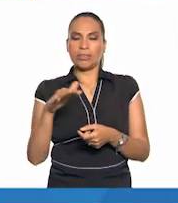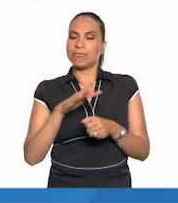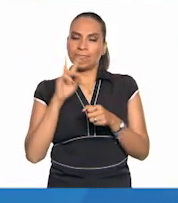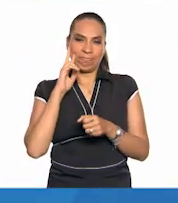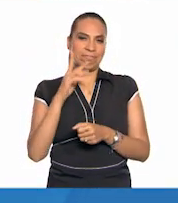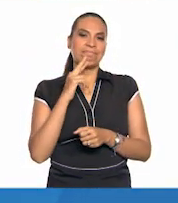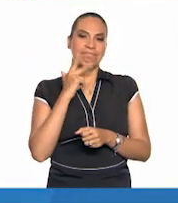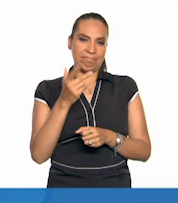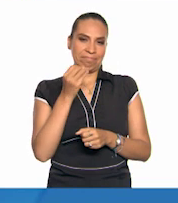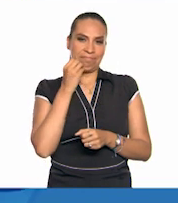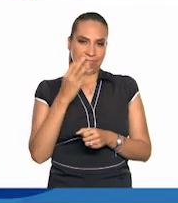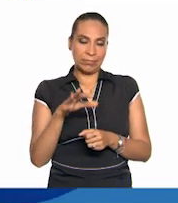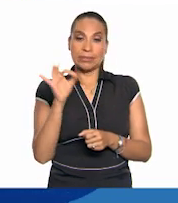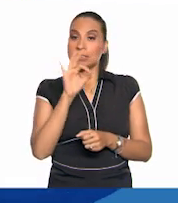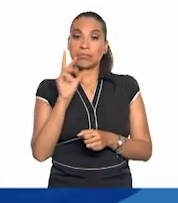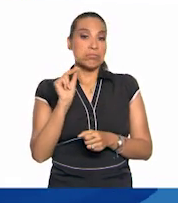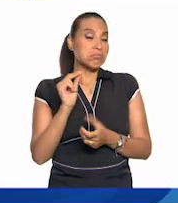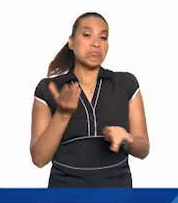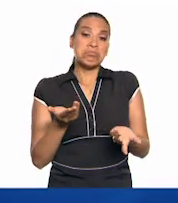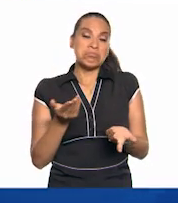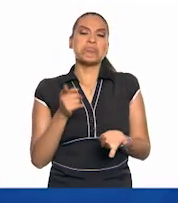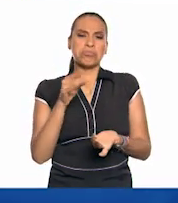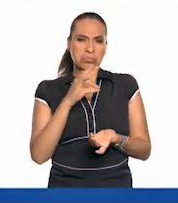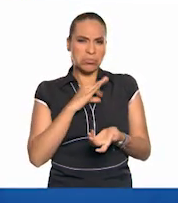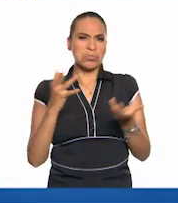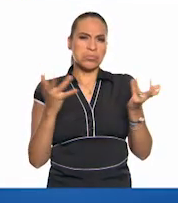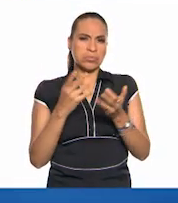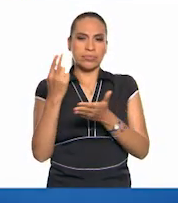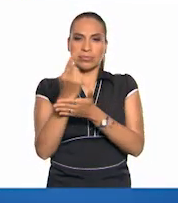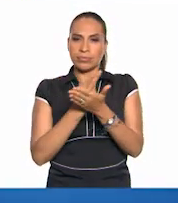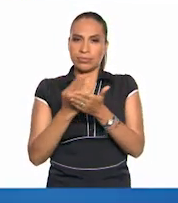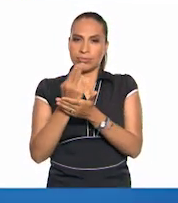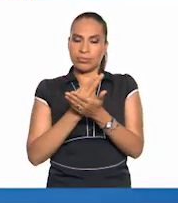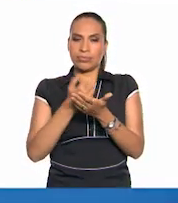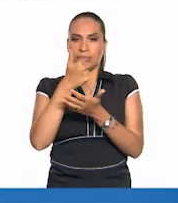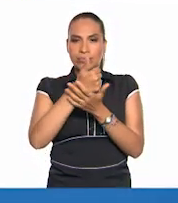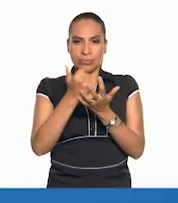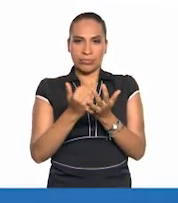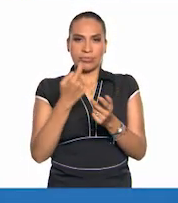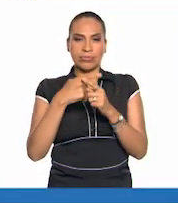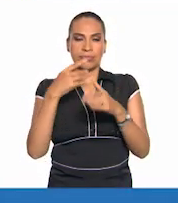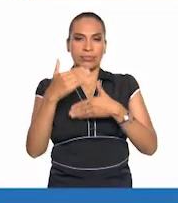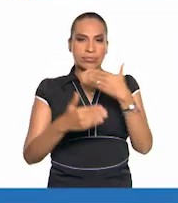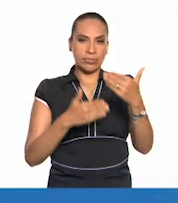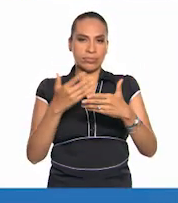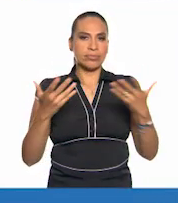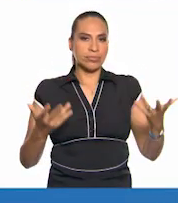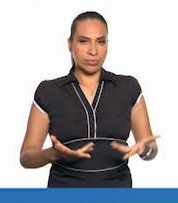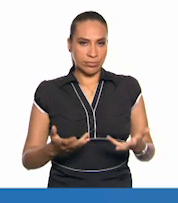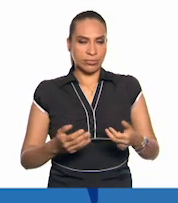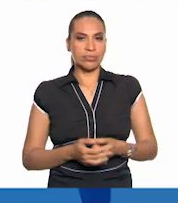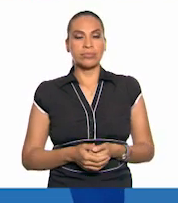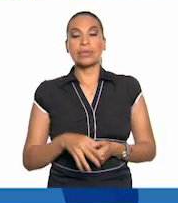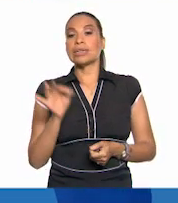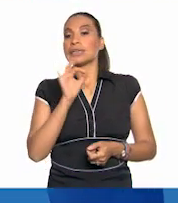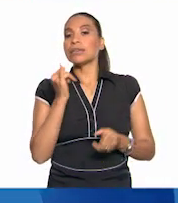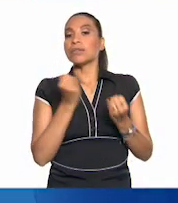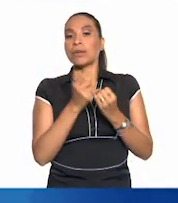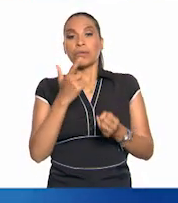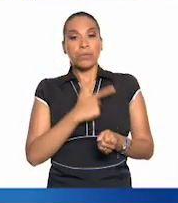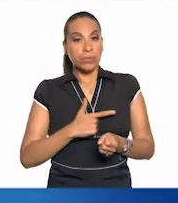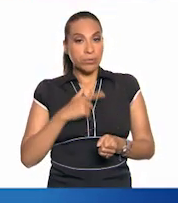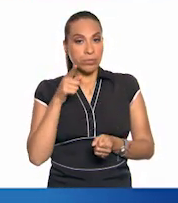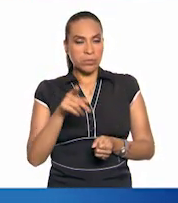sería genial. Si no, puedes también hacer dibujos de cada paso del proceso de elaboración. Y si también te